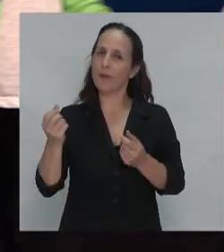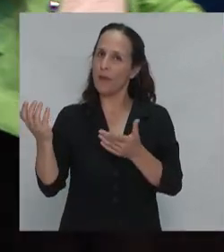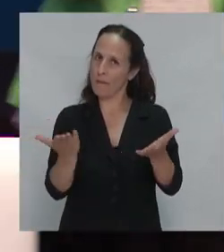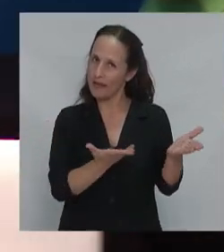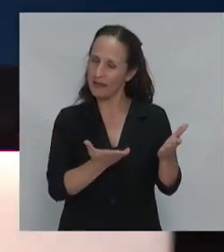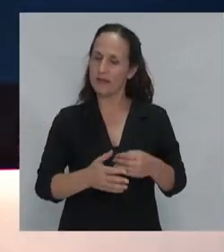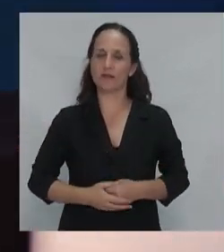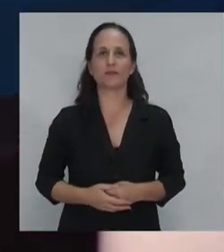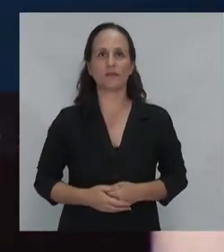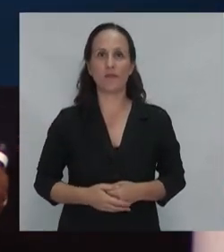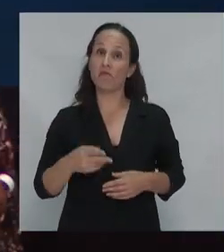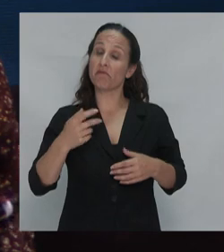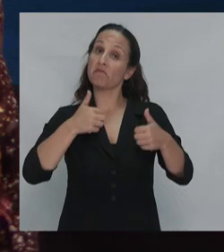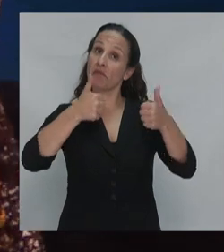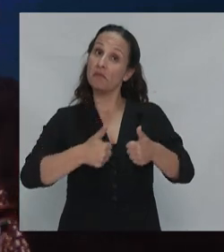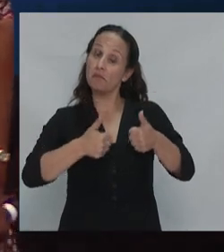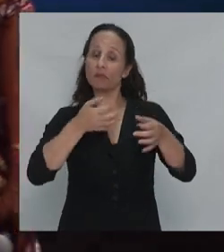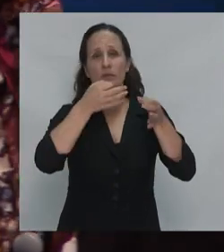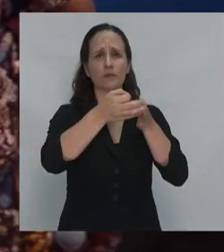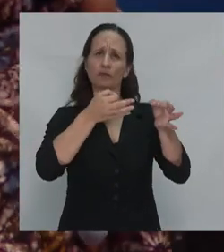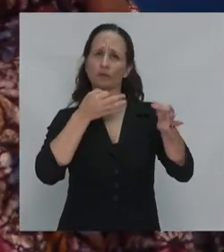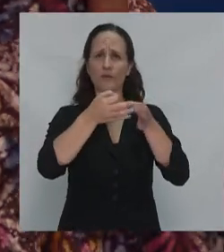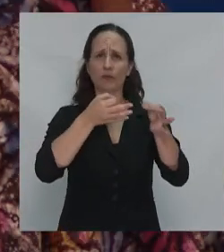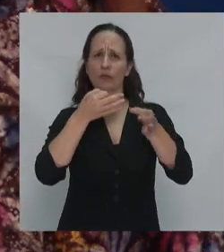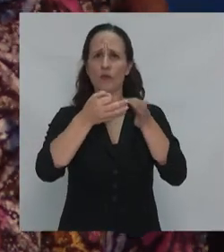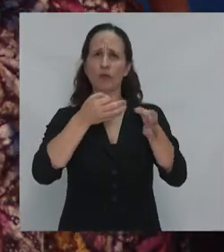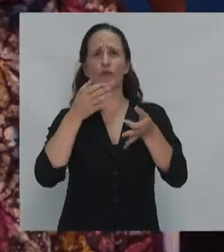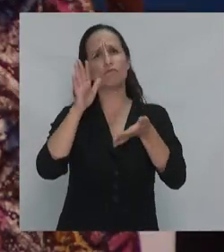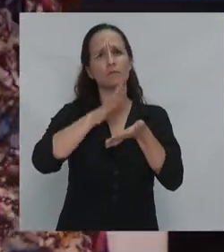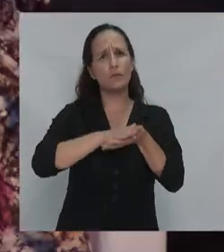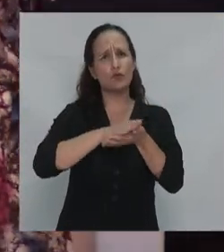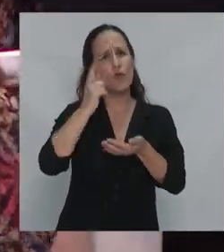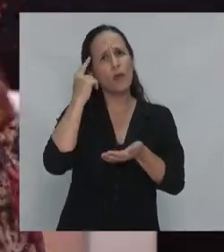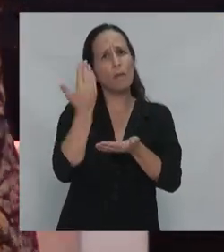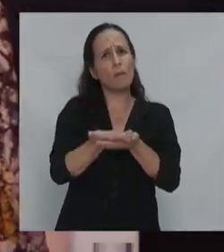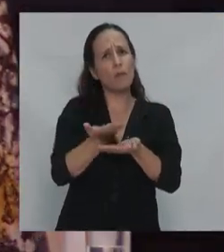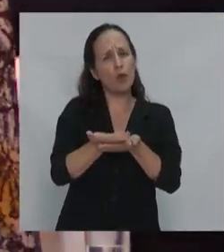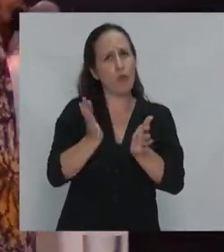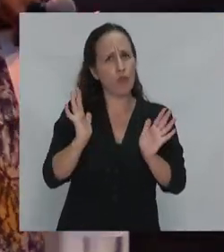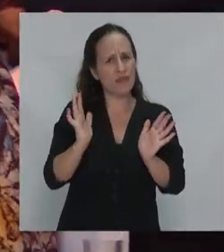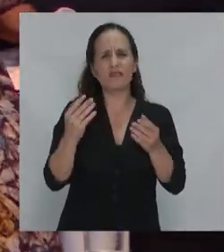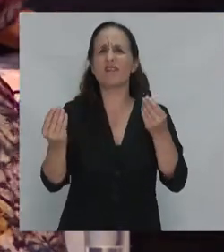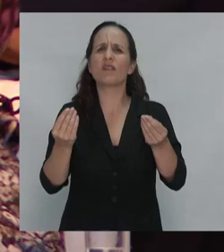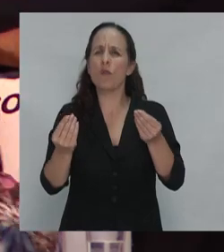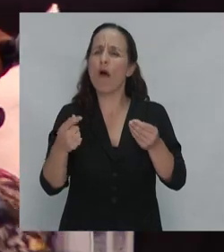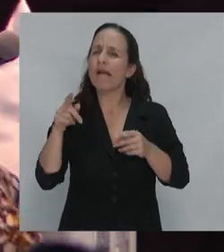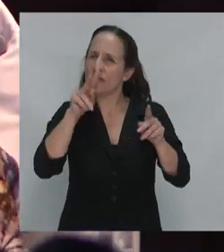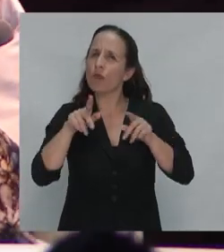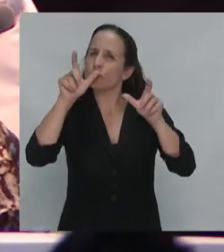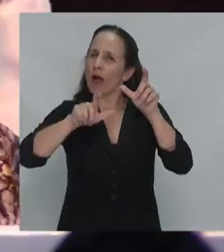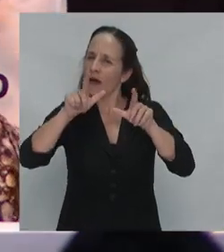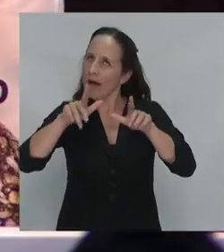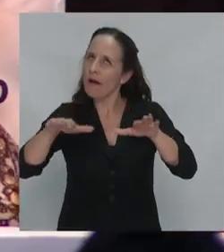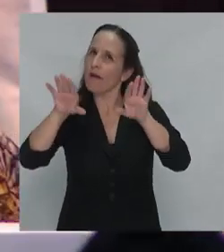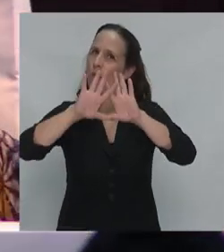Winnie. Bueno, ellas van a mantener un diálogo, una conversación acerca de esta propuesta que es construir un mundo de iguales.